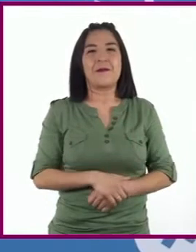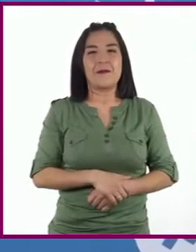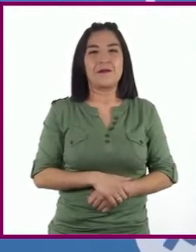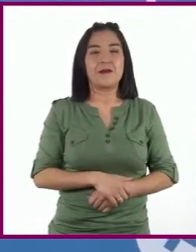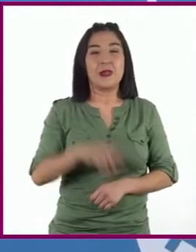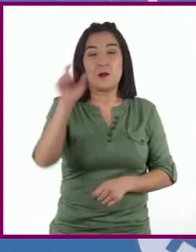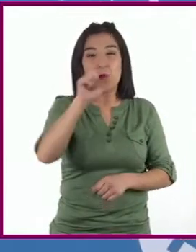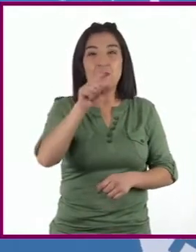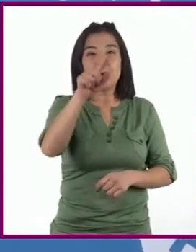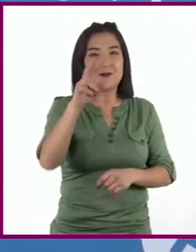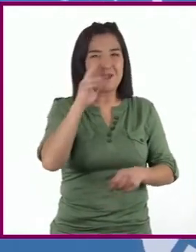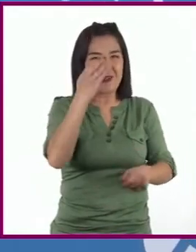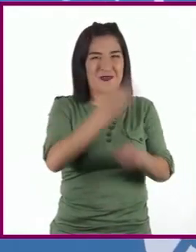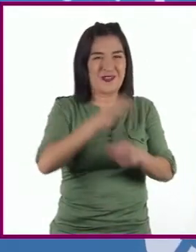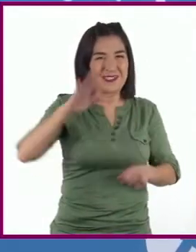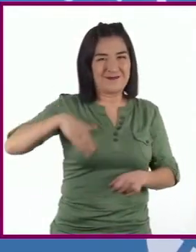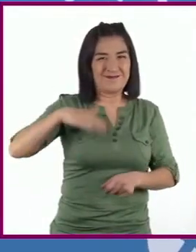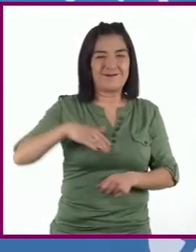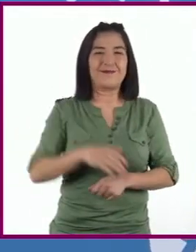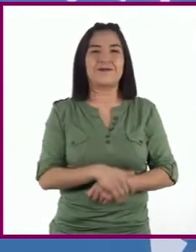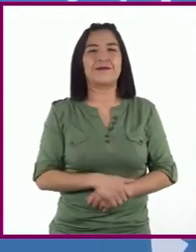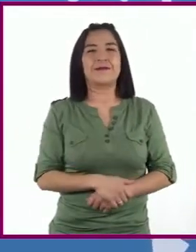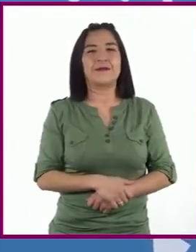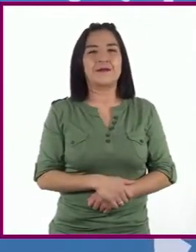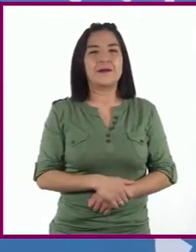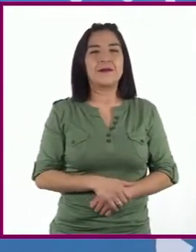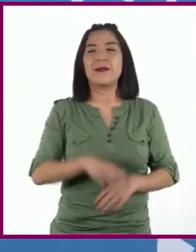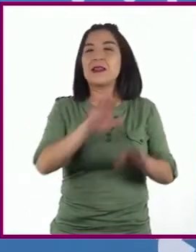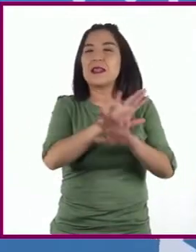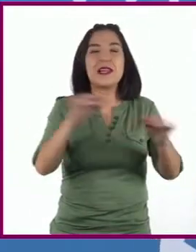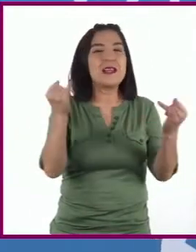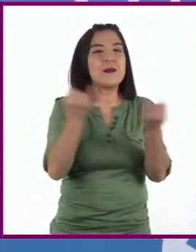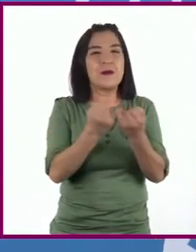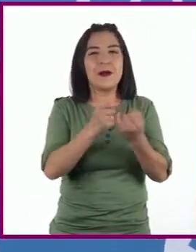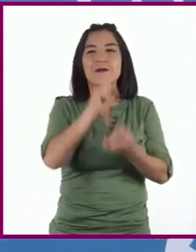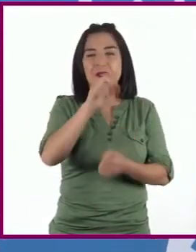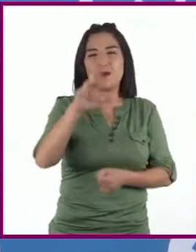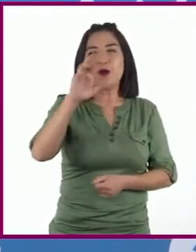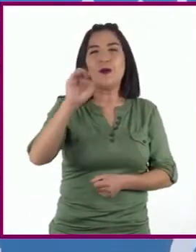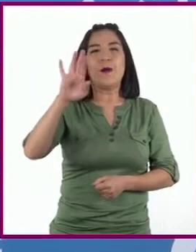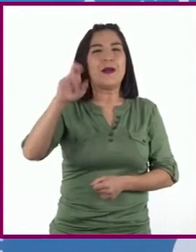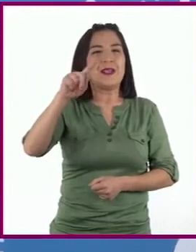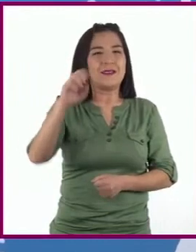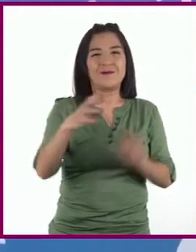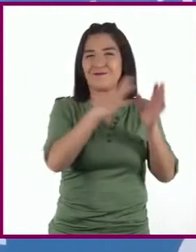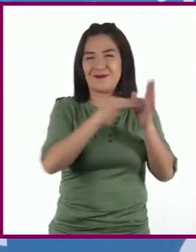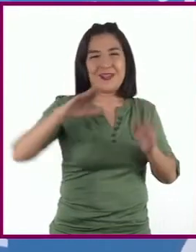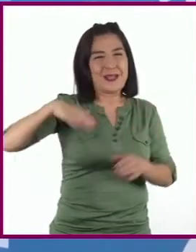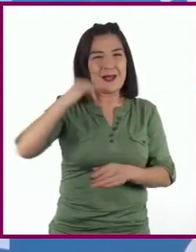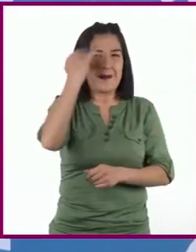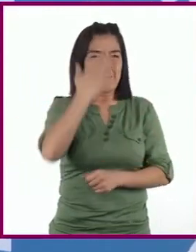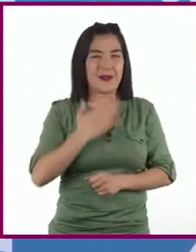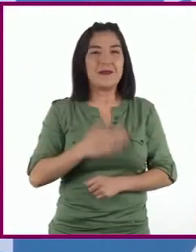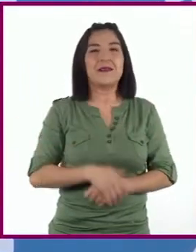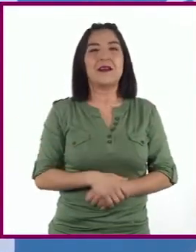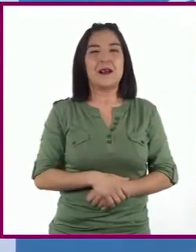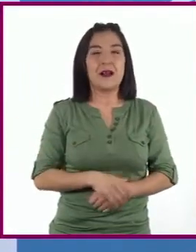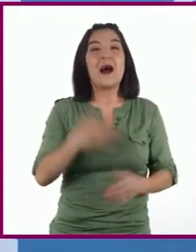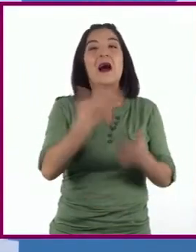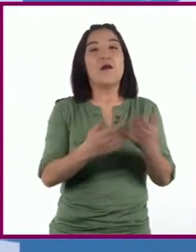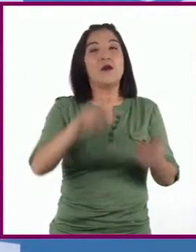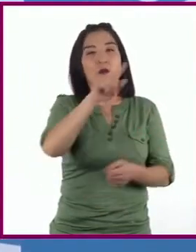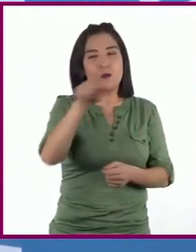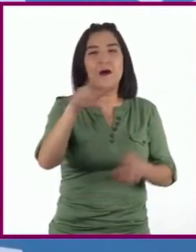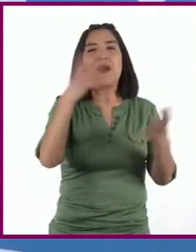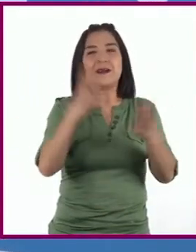junto con la rotación que acabamos de hacer, tal cual lo hizo don Roberto. Ahora les toca a ustedes trasladar